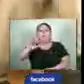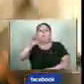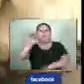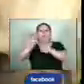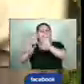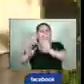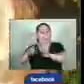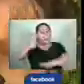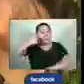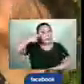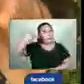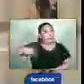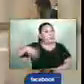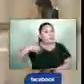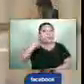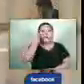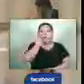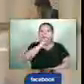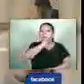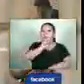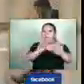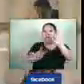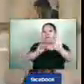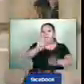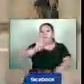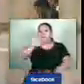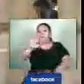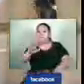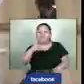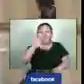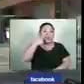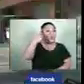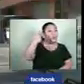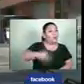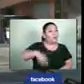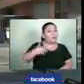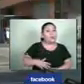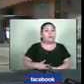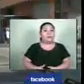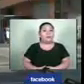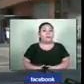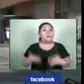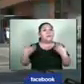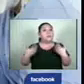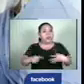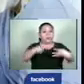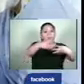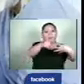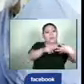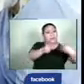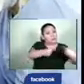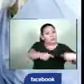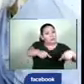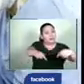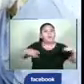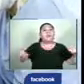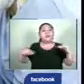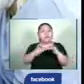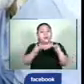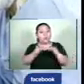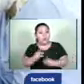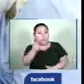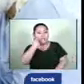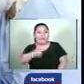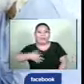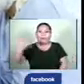se encuentran en estado crítico y 745 en estado grave. Con la extensión del decreto también se considera de interés